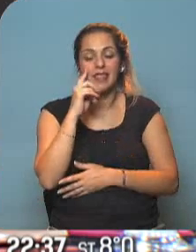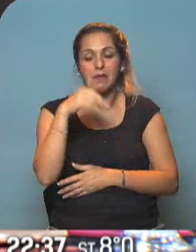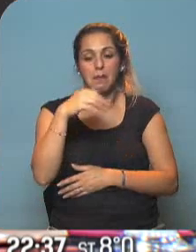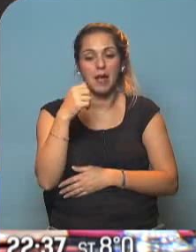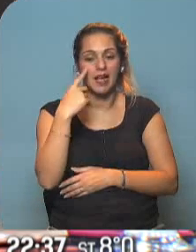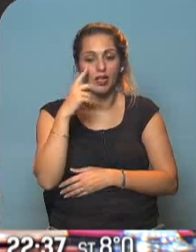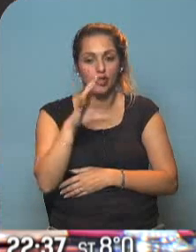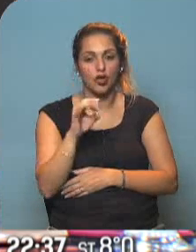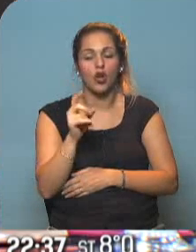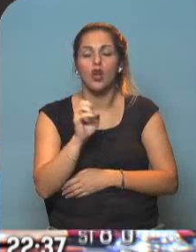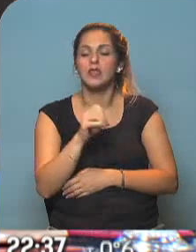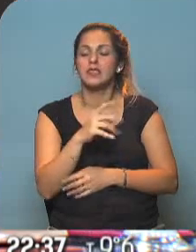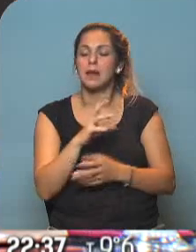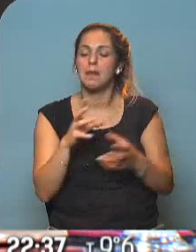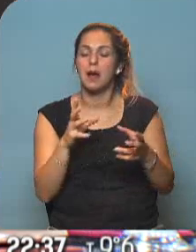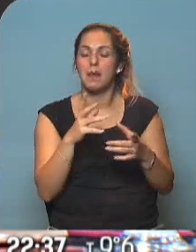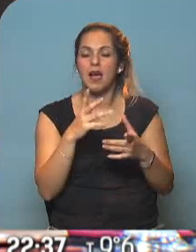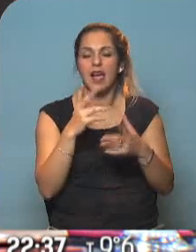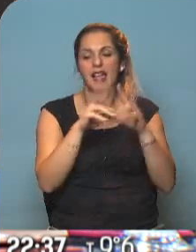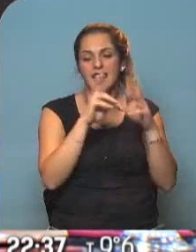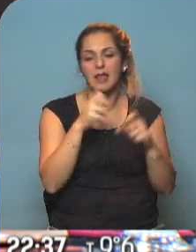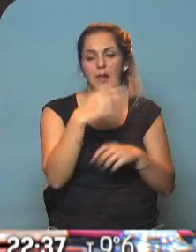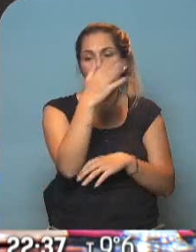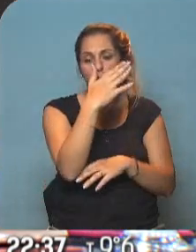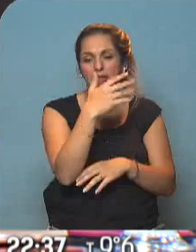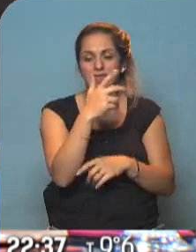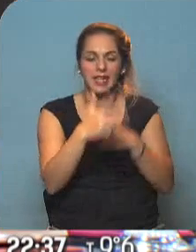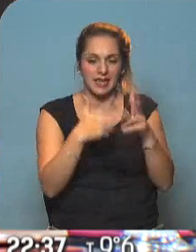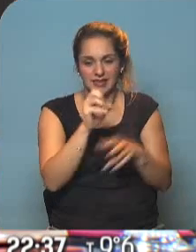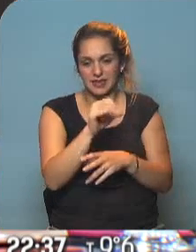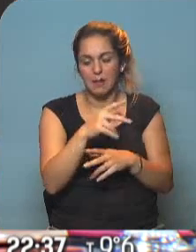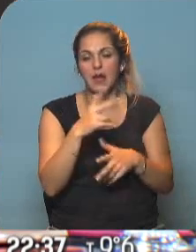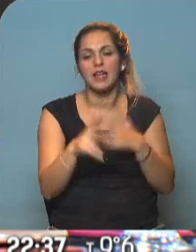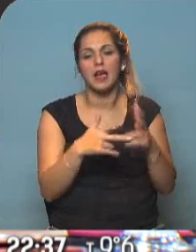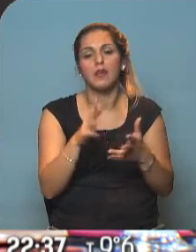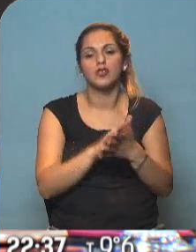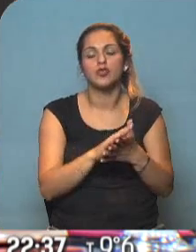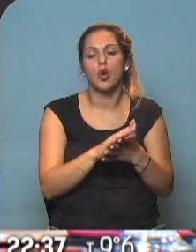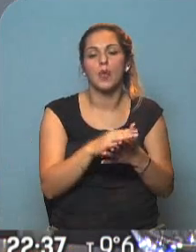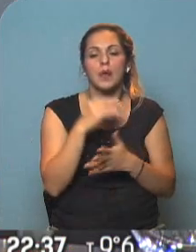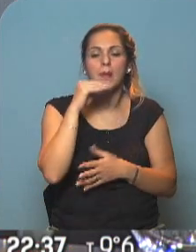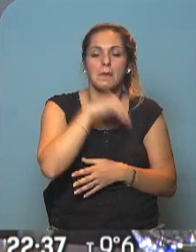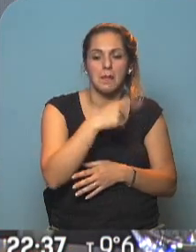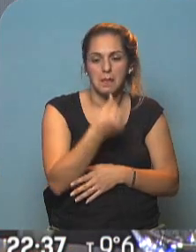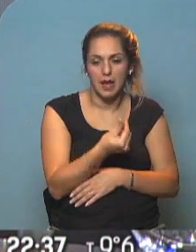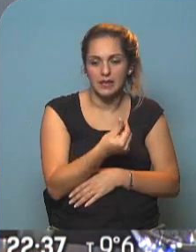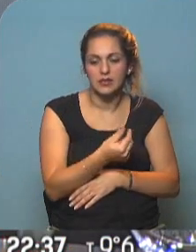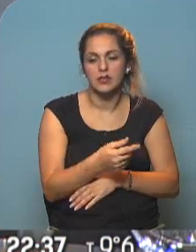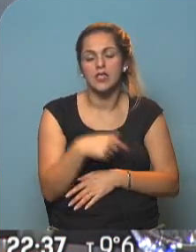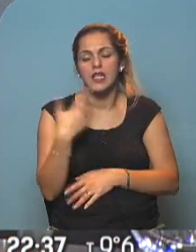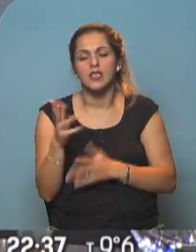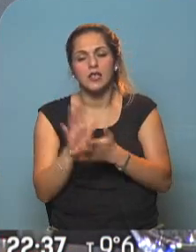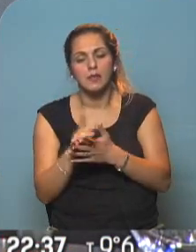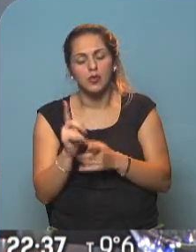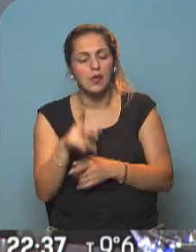digamos, la medida bandera, que tenía que ver con ese ingreso extra que se le va a dar. Y con una explosión de lo